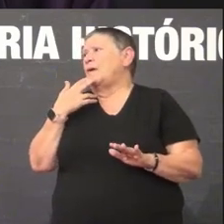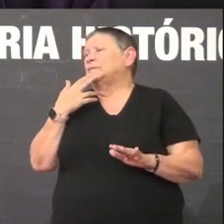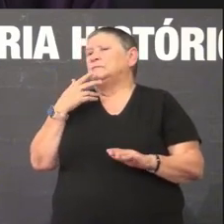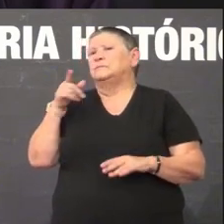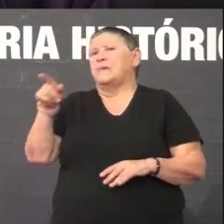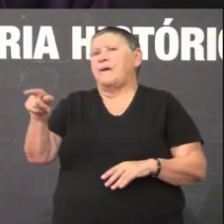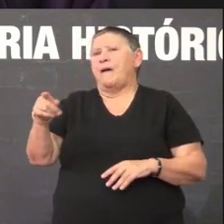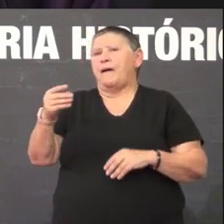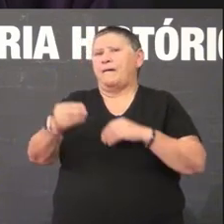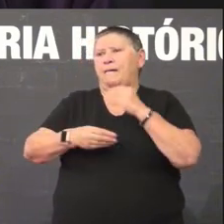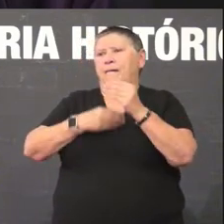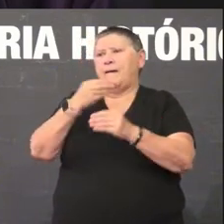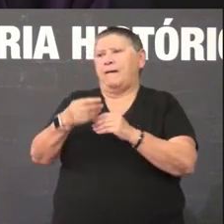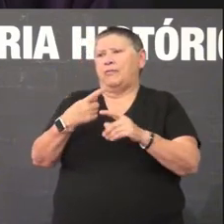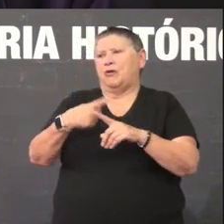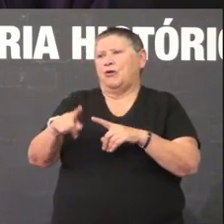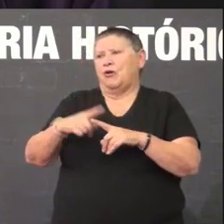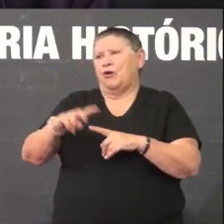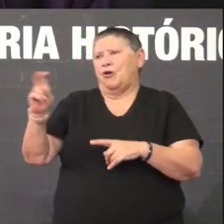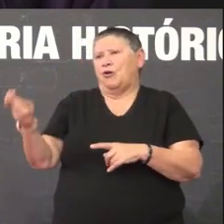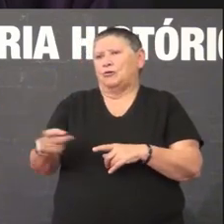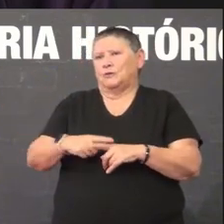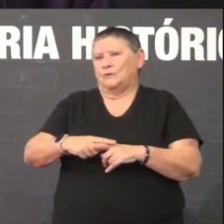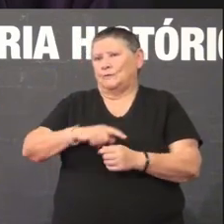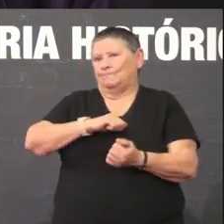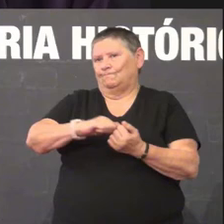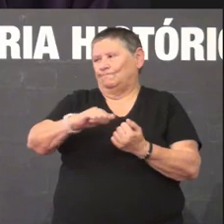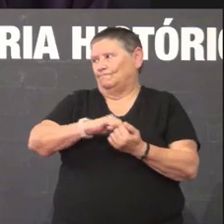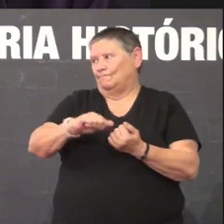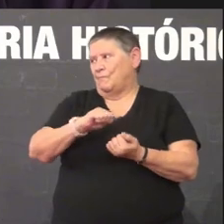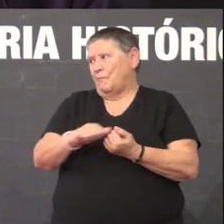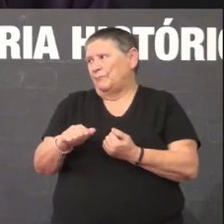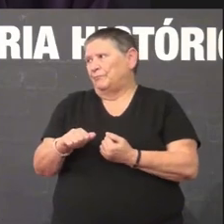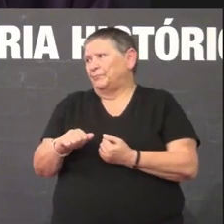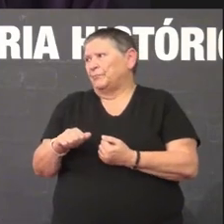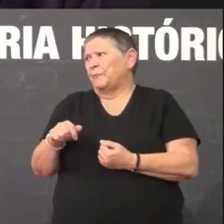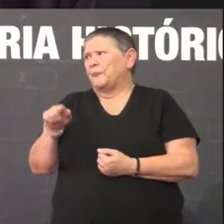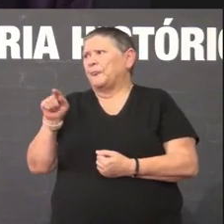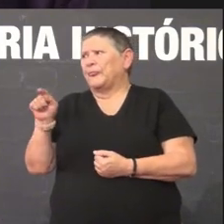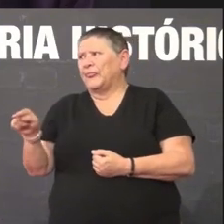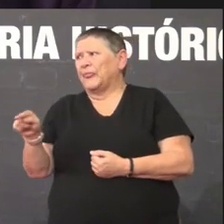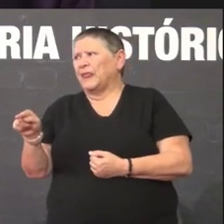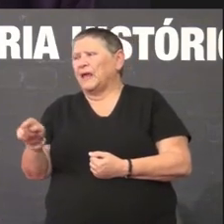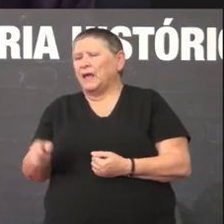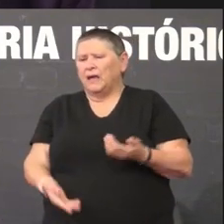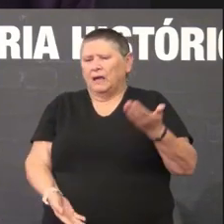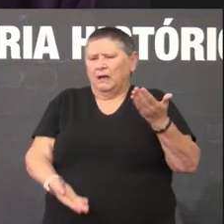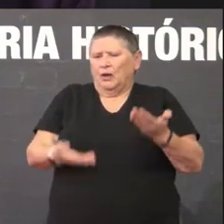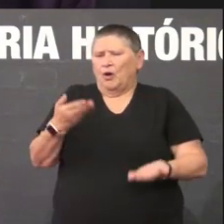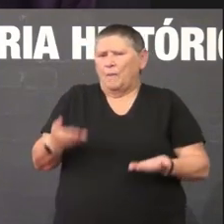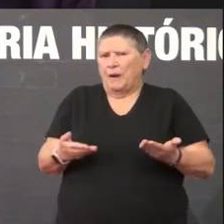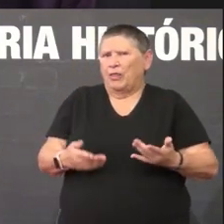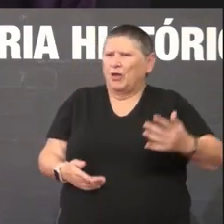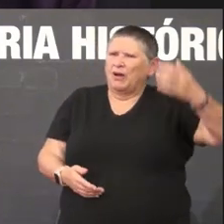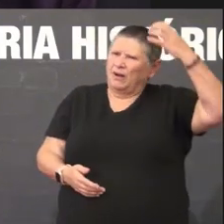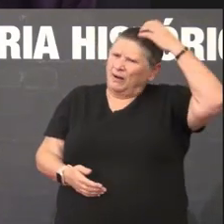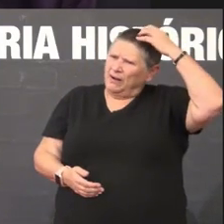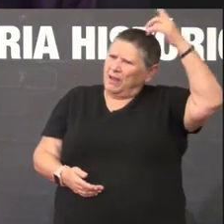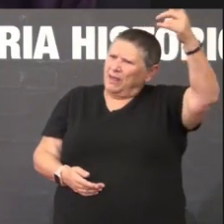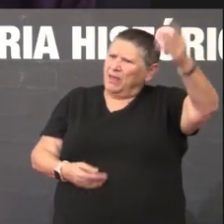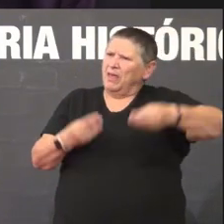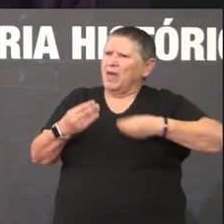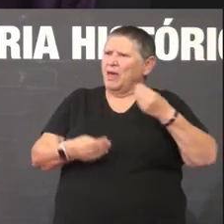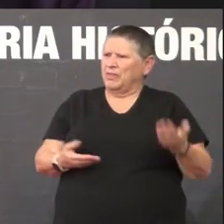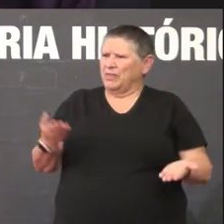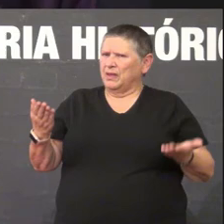cometa determinadas tropelías en comparación con que lo haga el jefe del Estado? Quiero